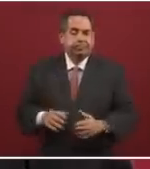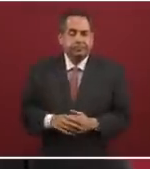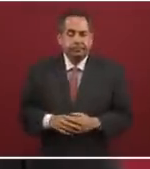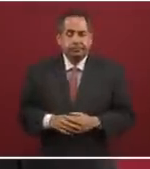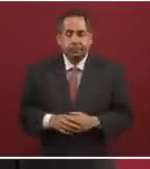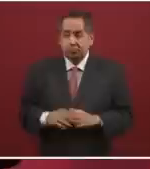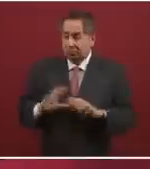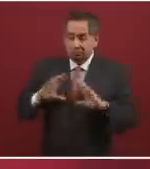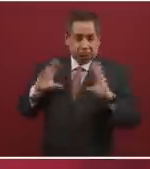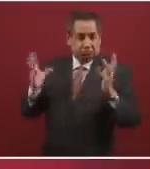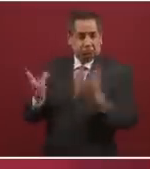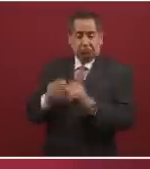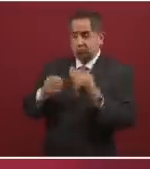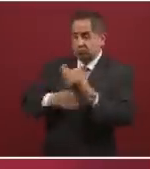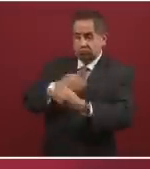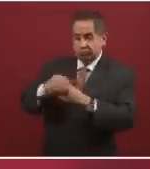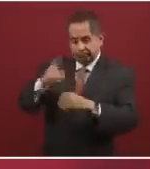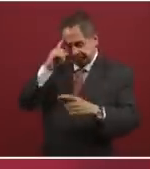colectiva.